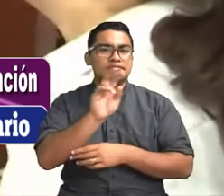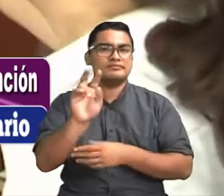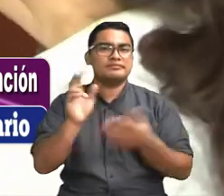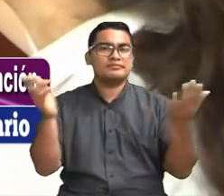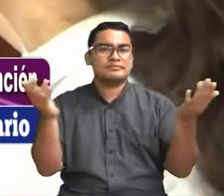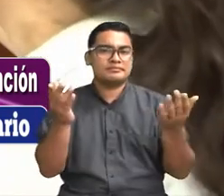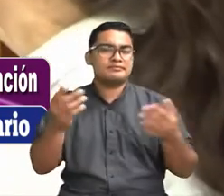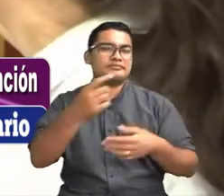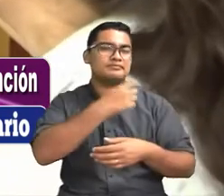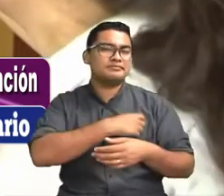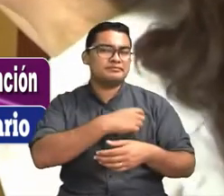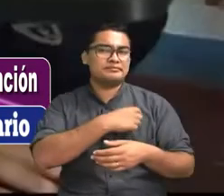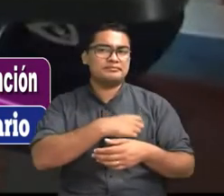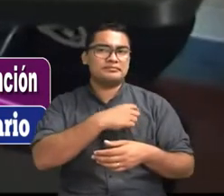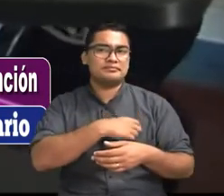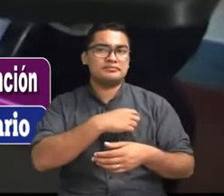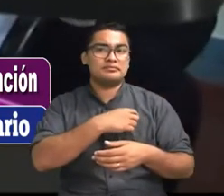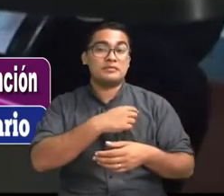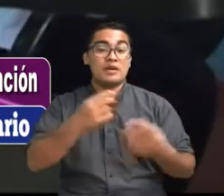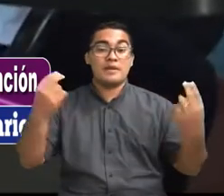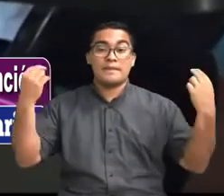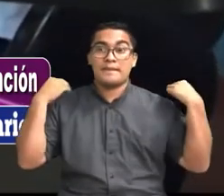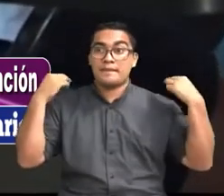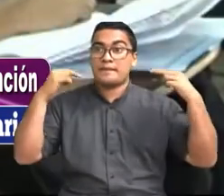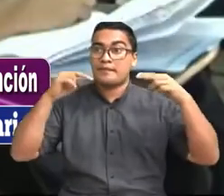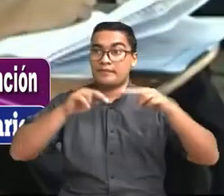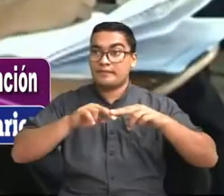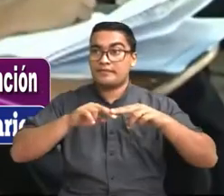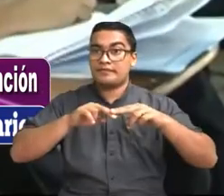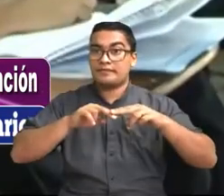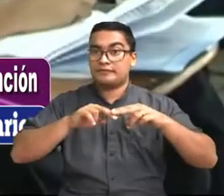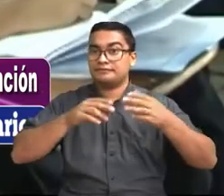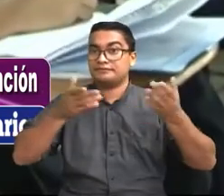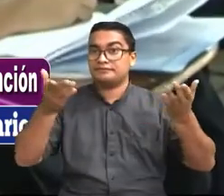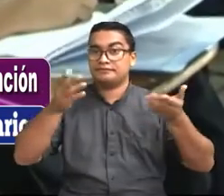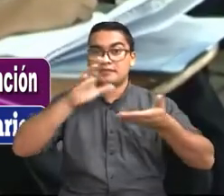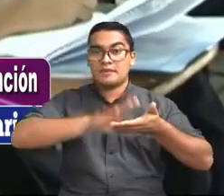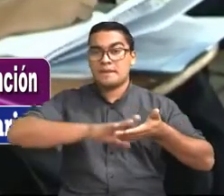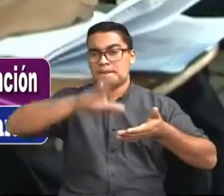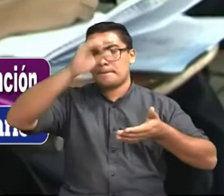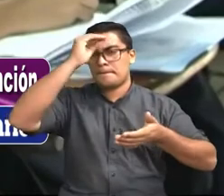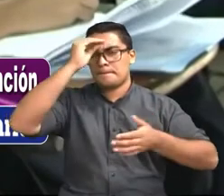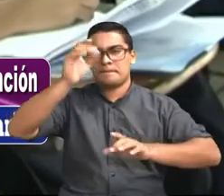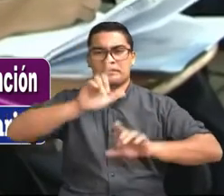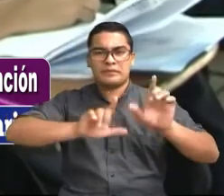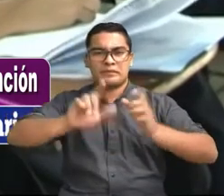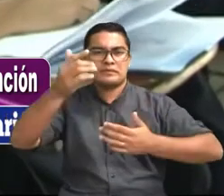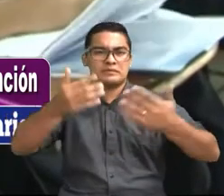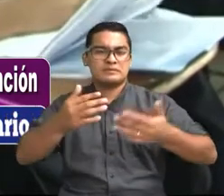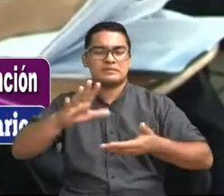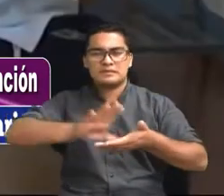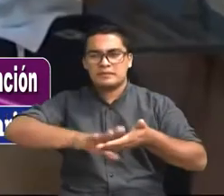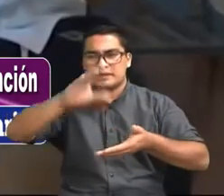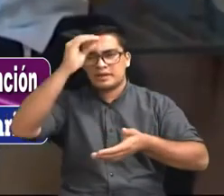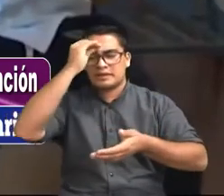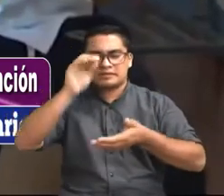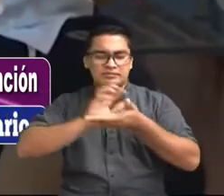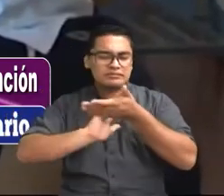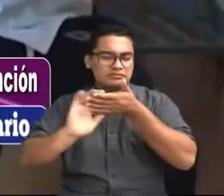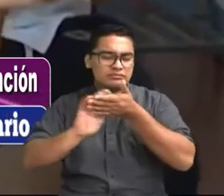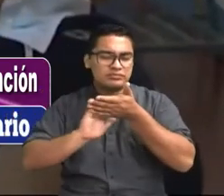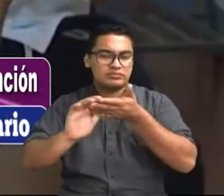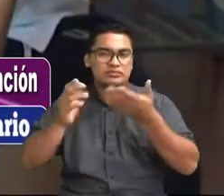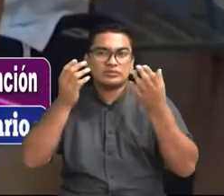ha preparado a los maestros, no solamente, digamos, en